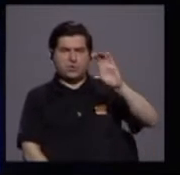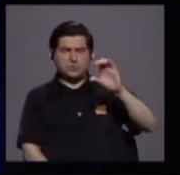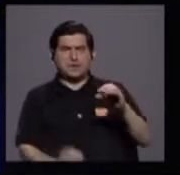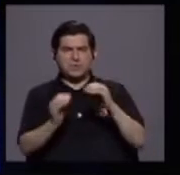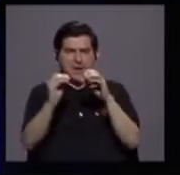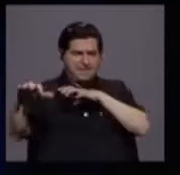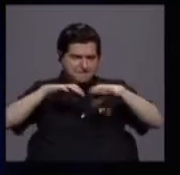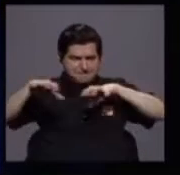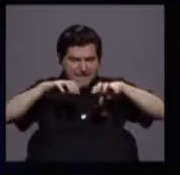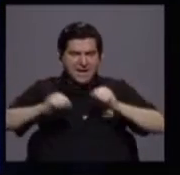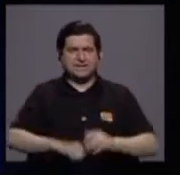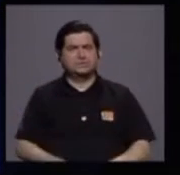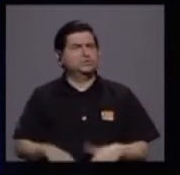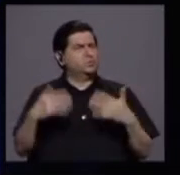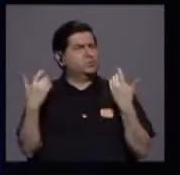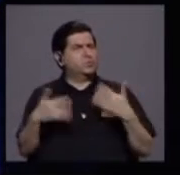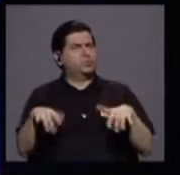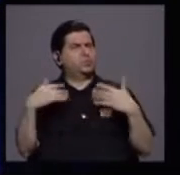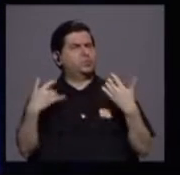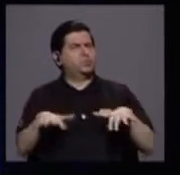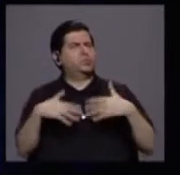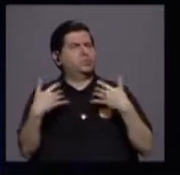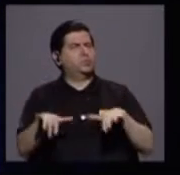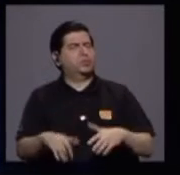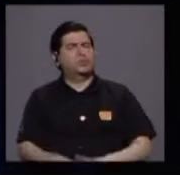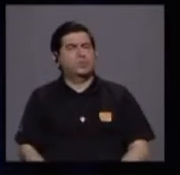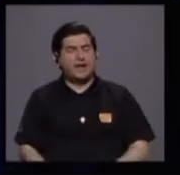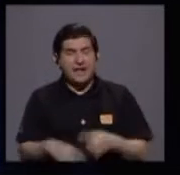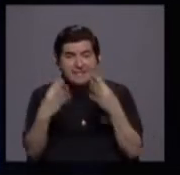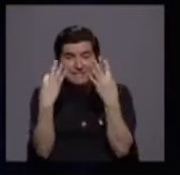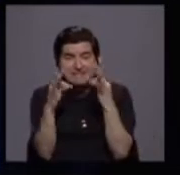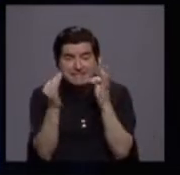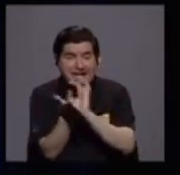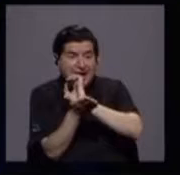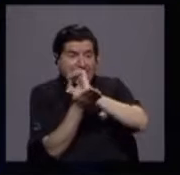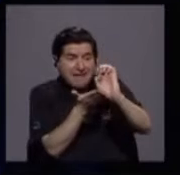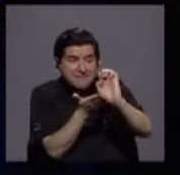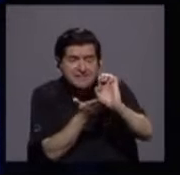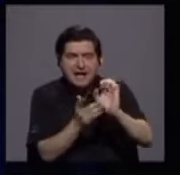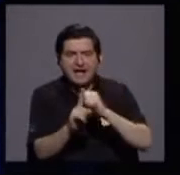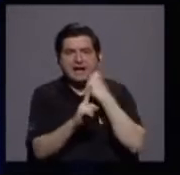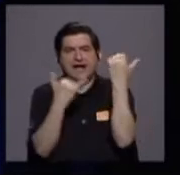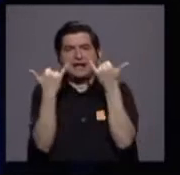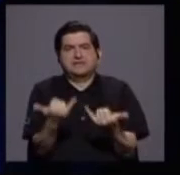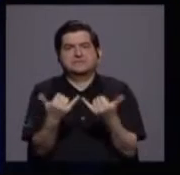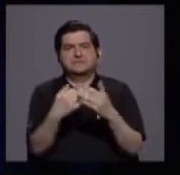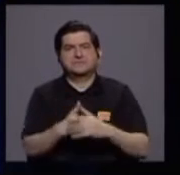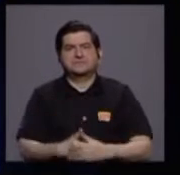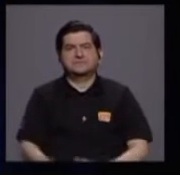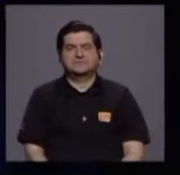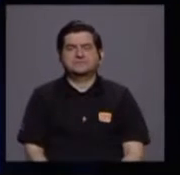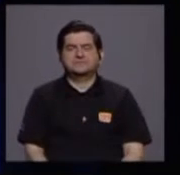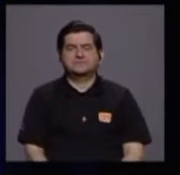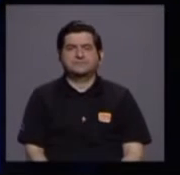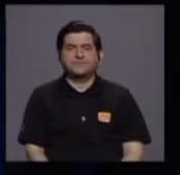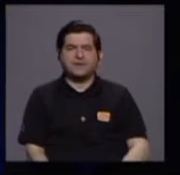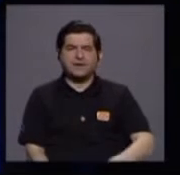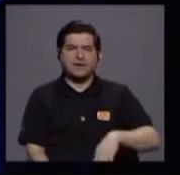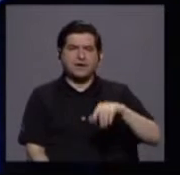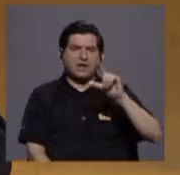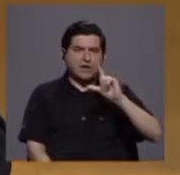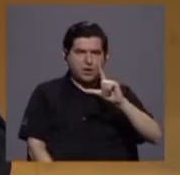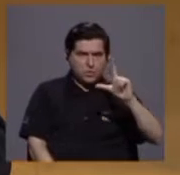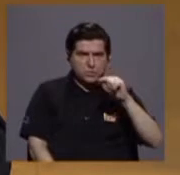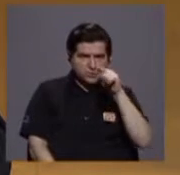más activo, pero mucho más activo en tratar de evitar que llegáramos a ese punto. Don Luis, a usted le